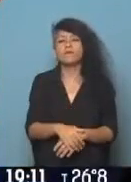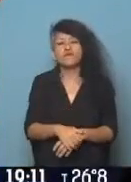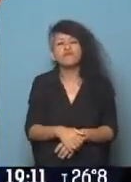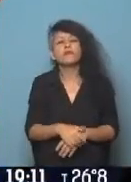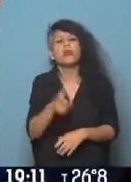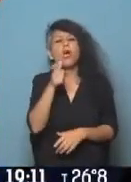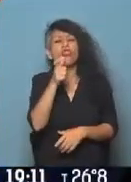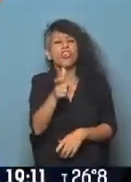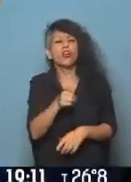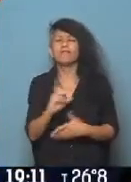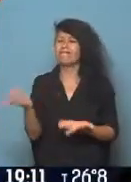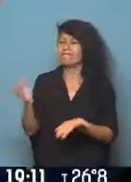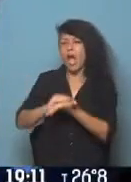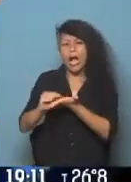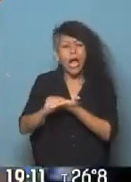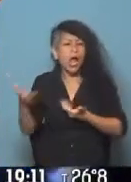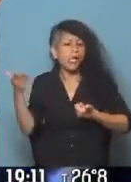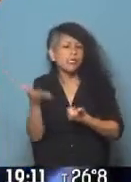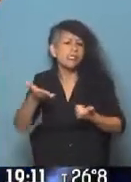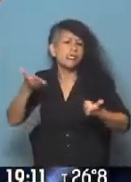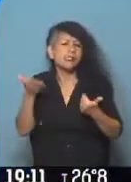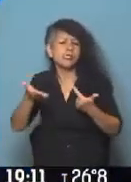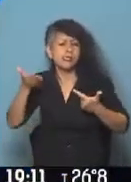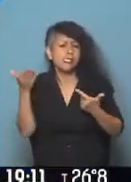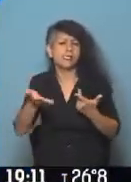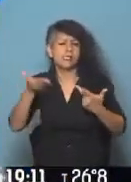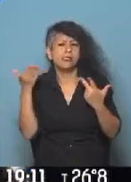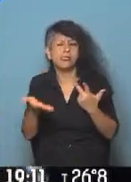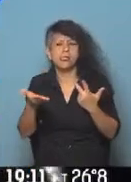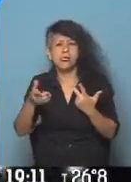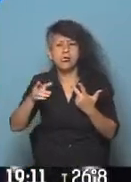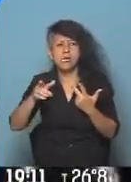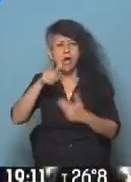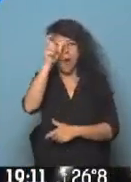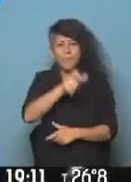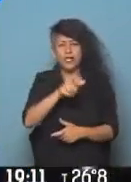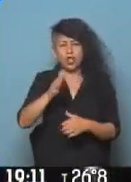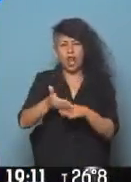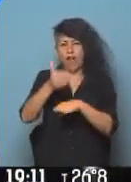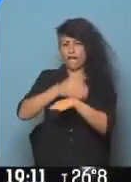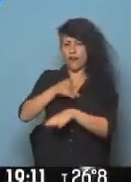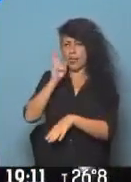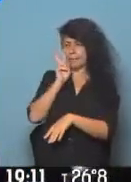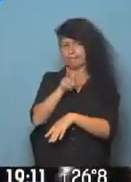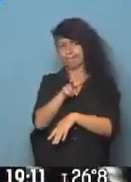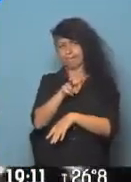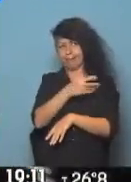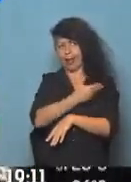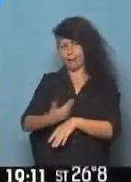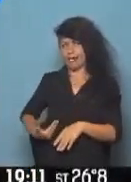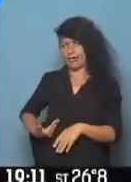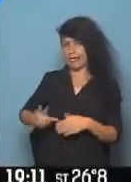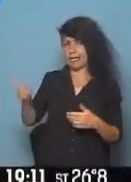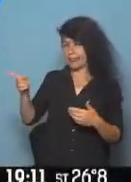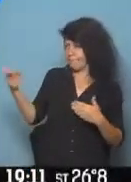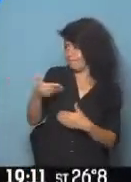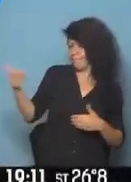mucho de la cuerda y quede afuera como espectador uno ve a un presidente dos muy condicionado